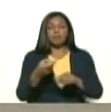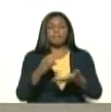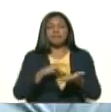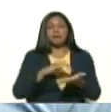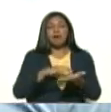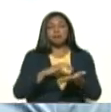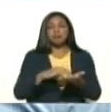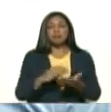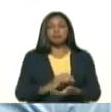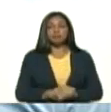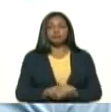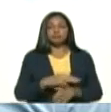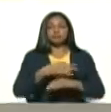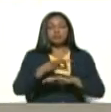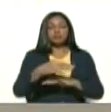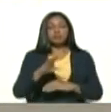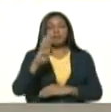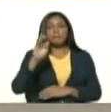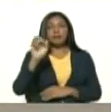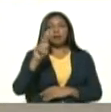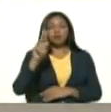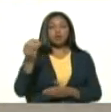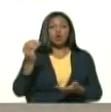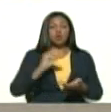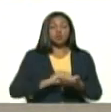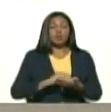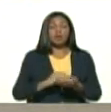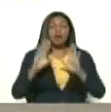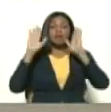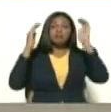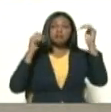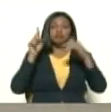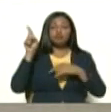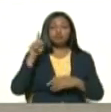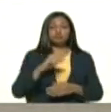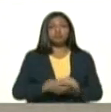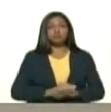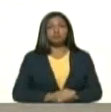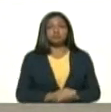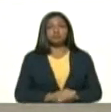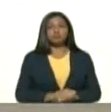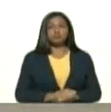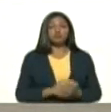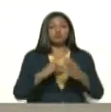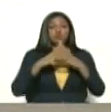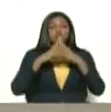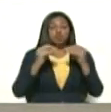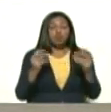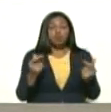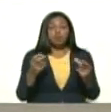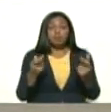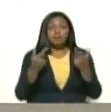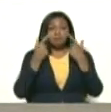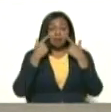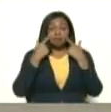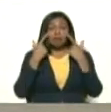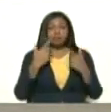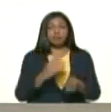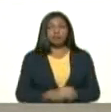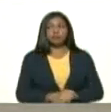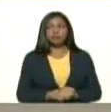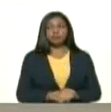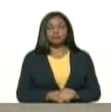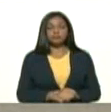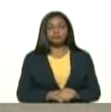Miranda, municipio Baruta, otra vez Baruta, atención, todo el mundo mosca pues, en Baruta. Baruta,